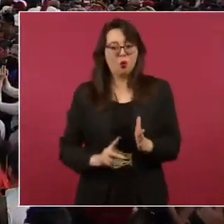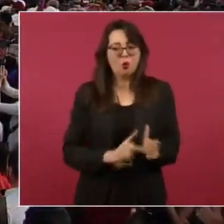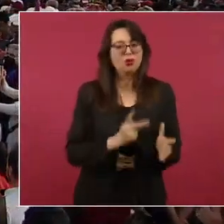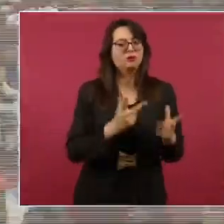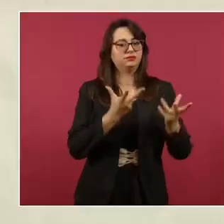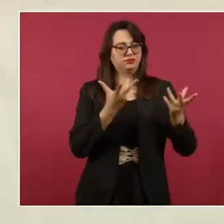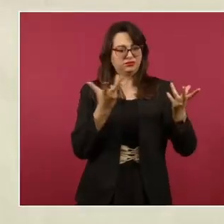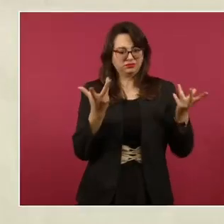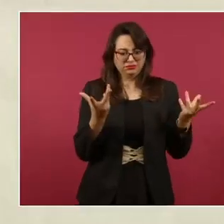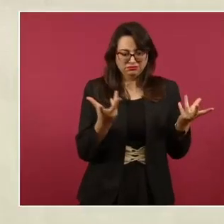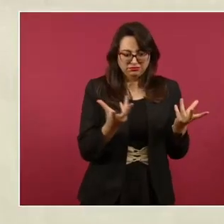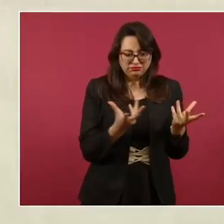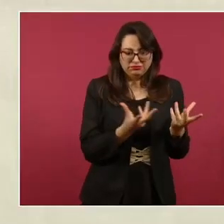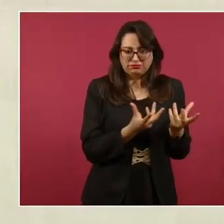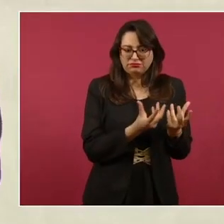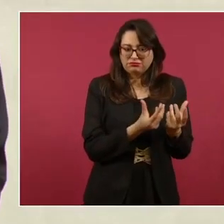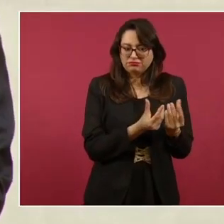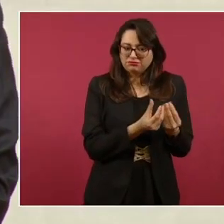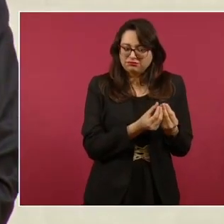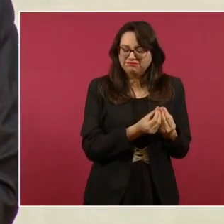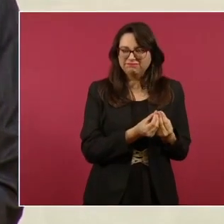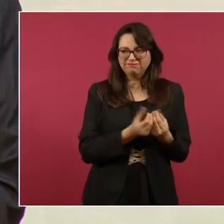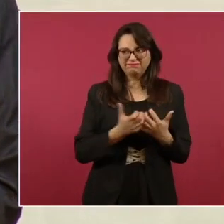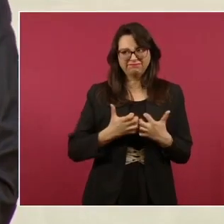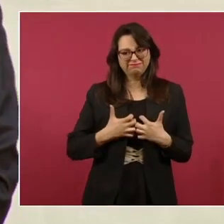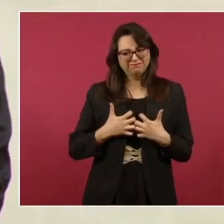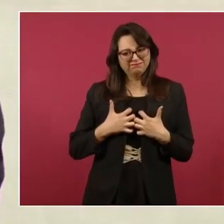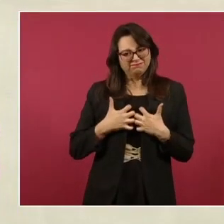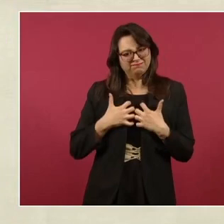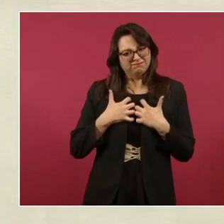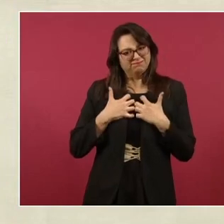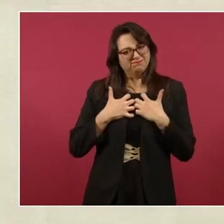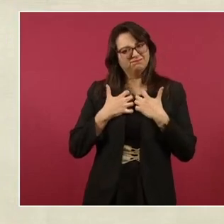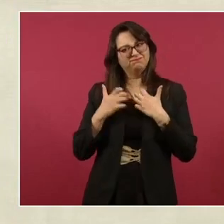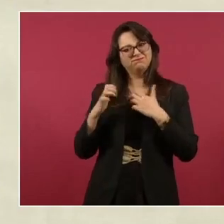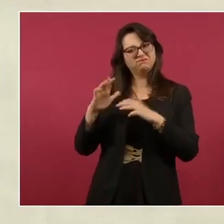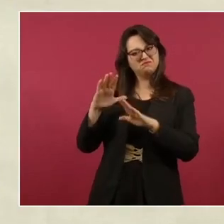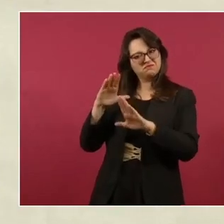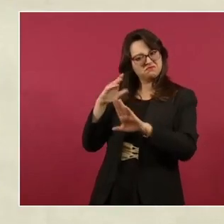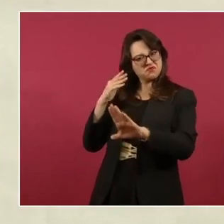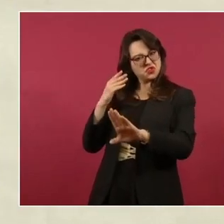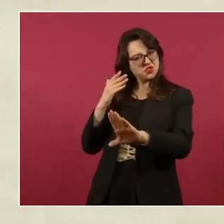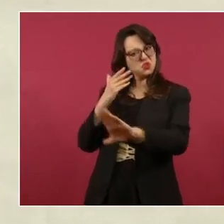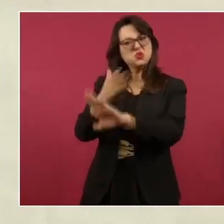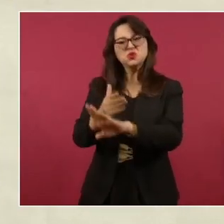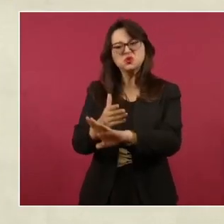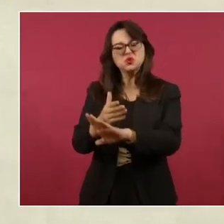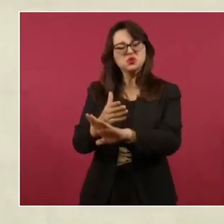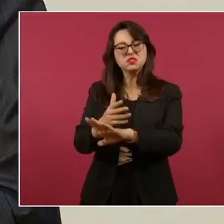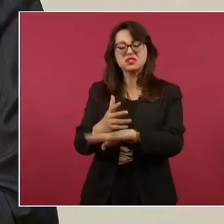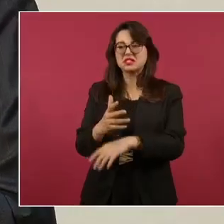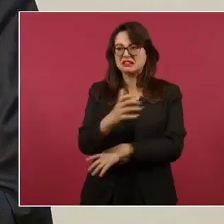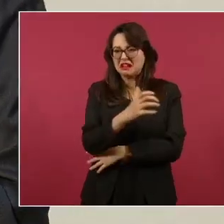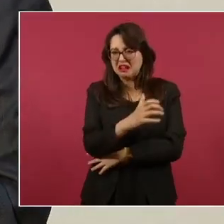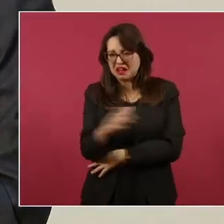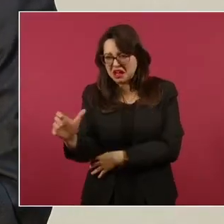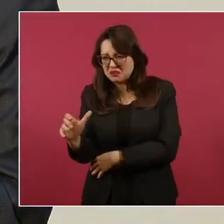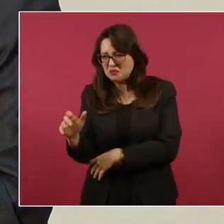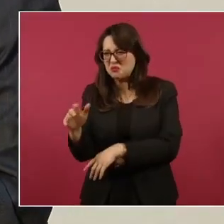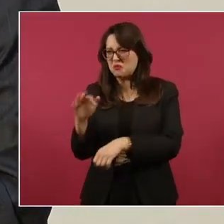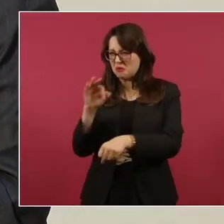todo el descontento de los grupos conservadores contrarios a la política agraria,